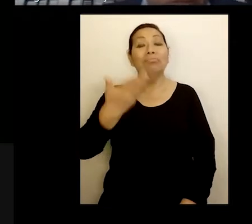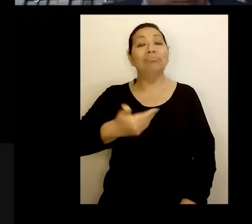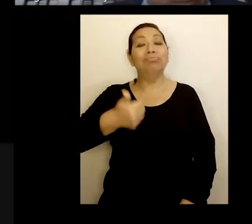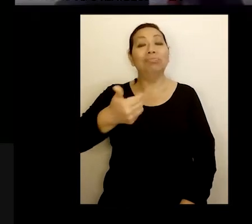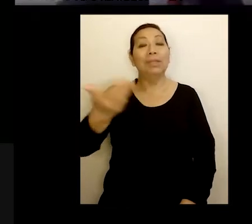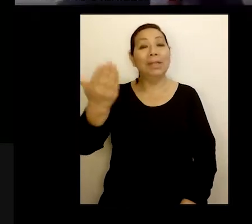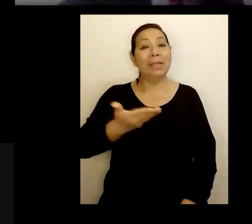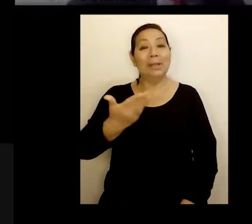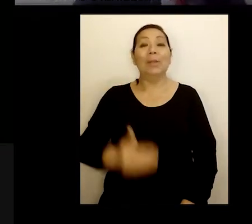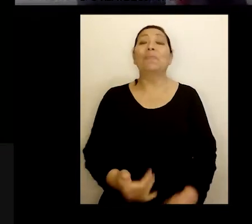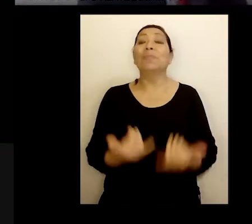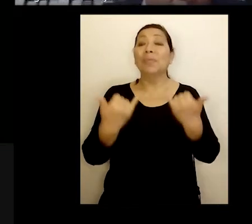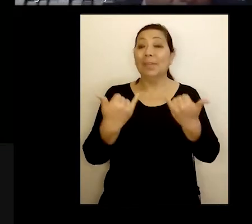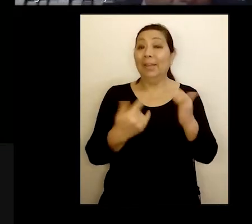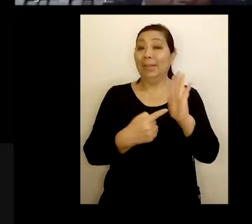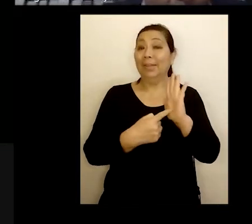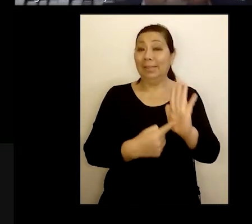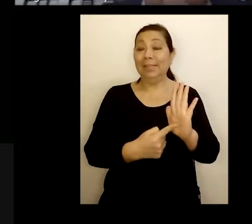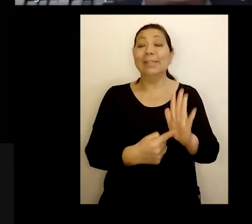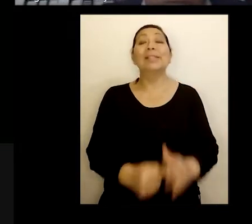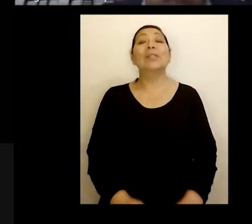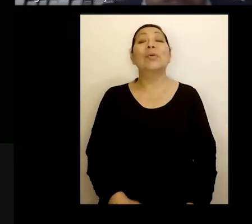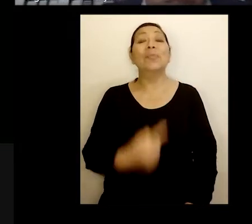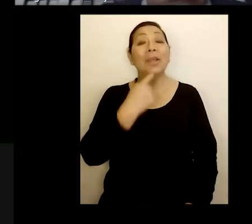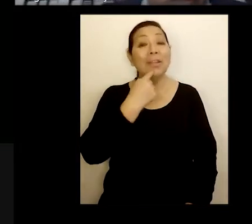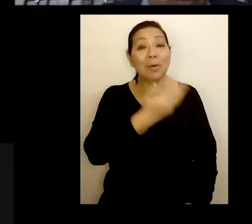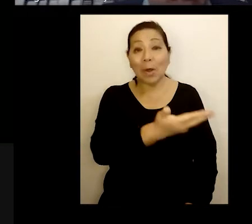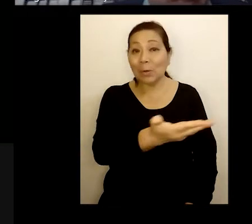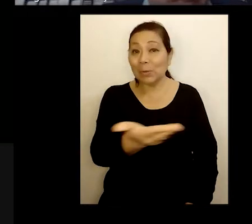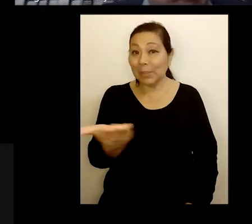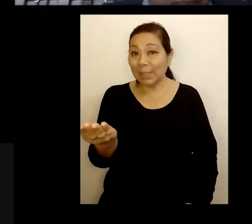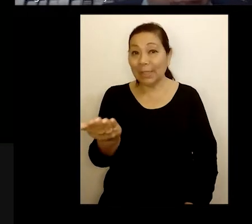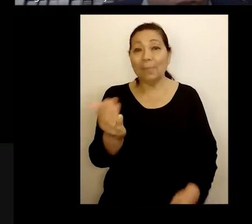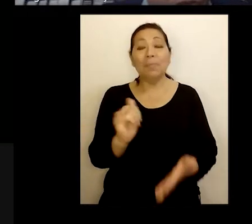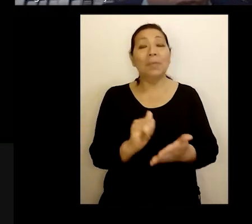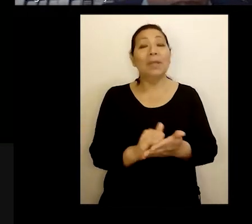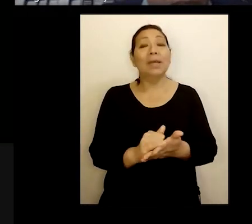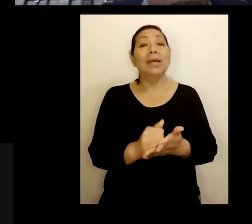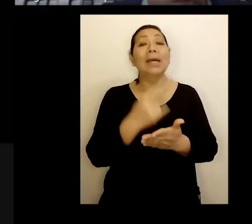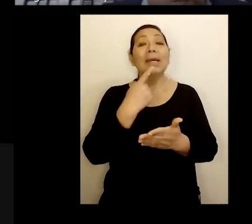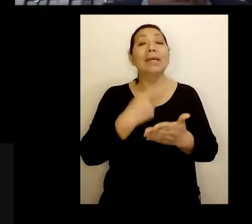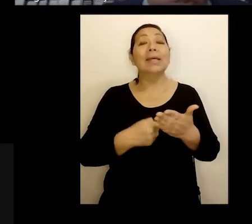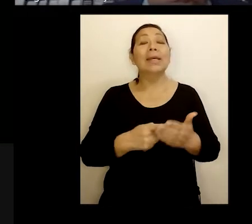ilícito. En el presente caso, señores magistrados, el asunto